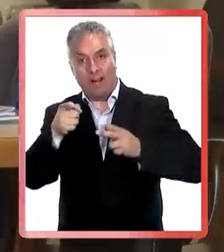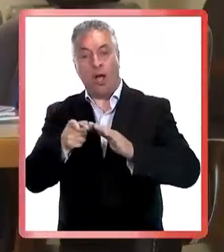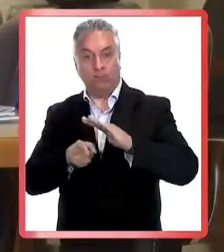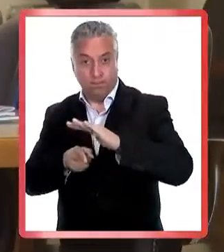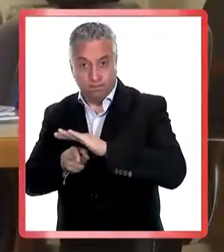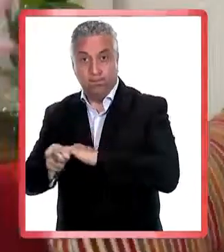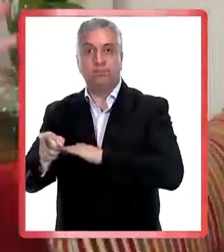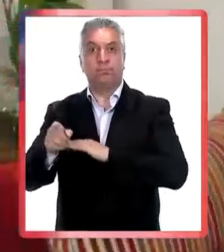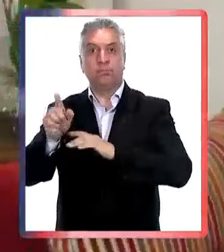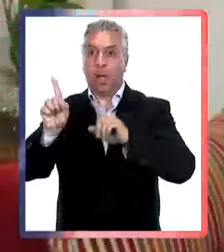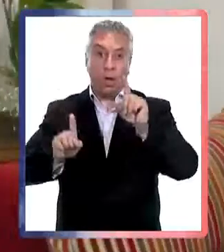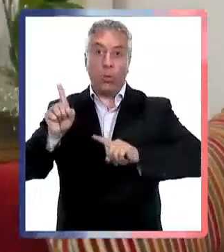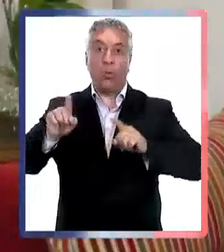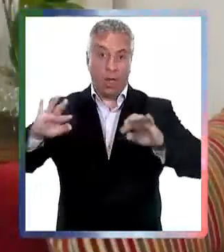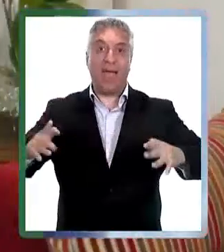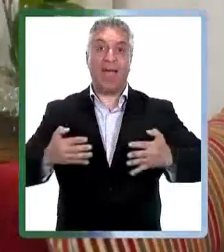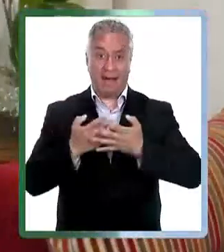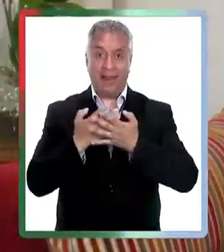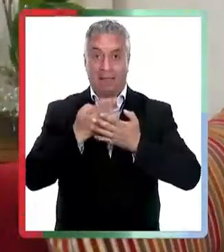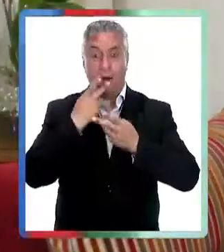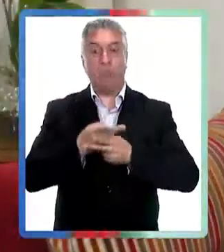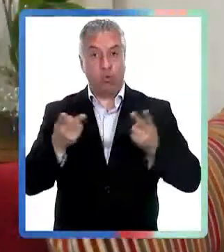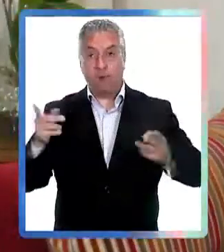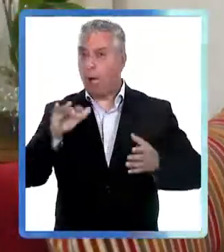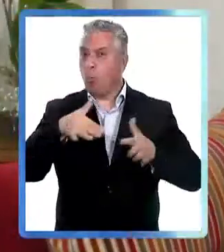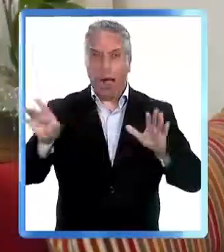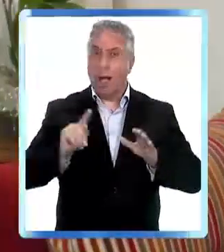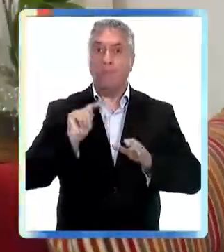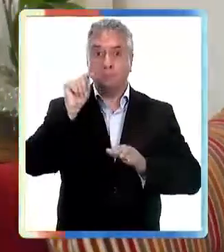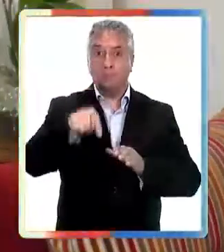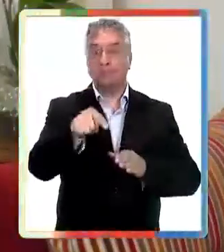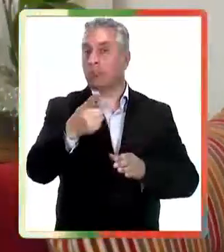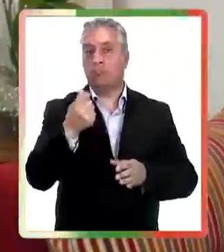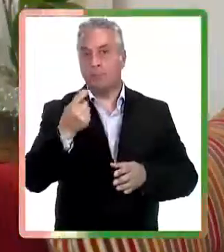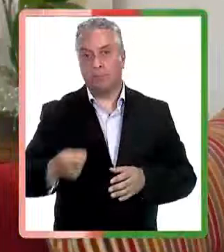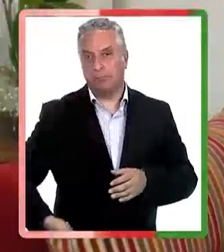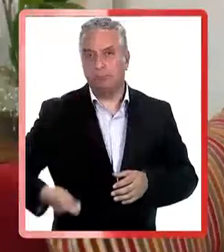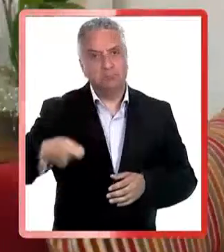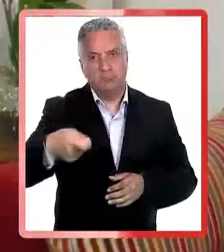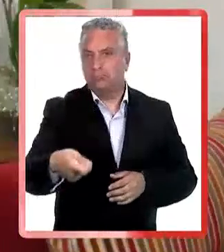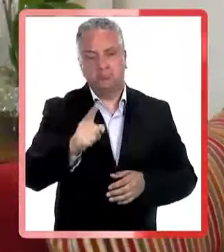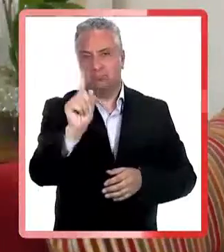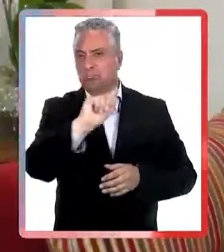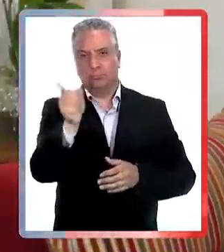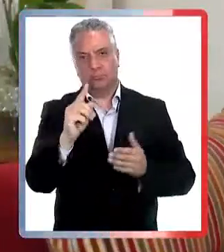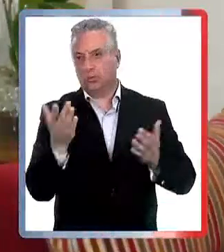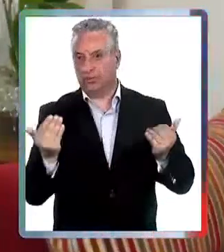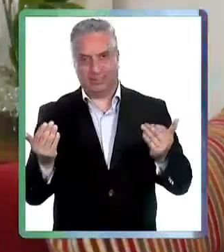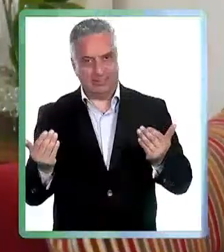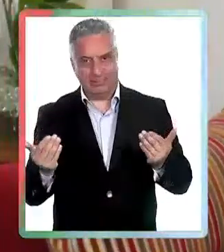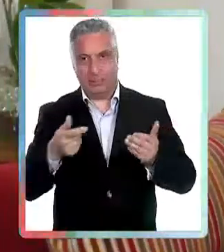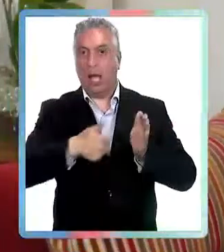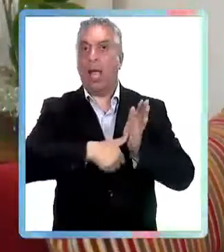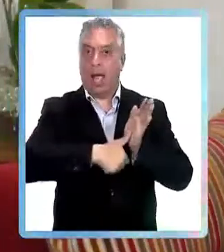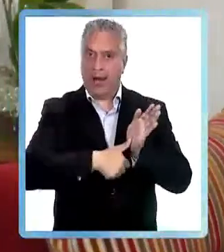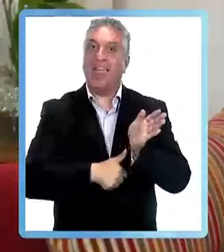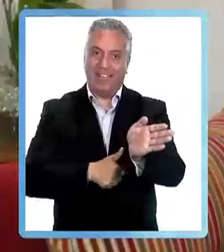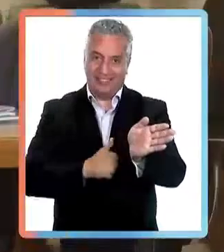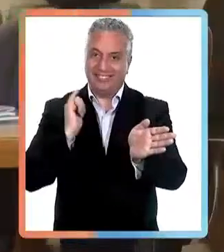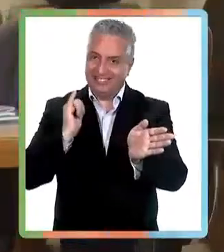algún establecimiento de la red pública, vaya sin la billetera porque no la va a necesitar. Llega el carnet,